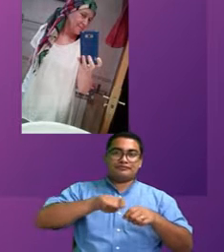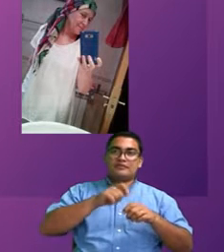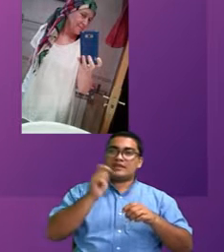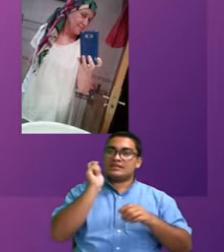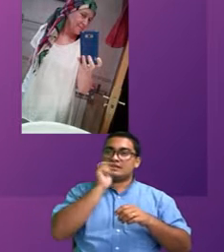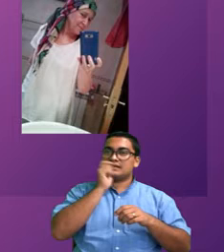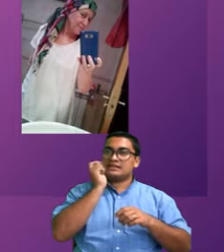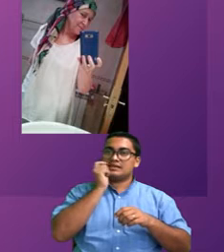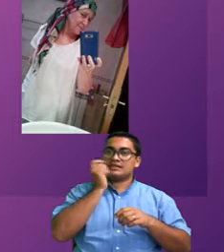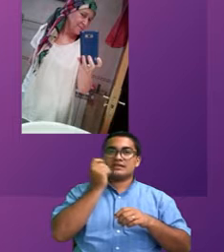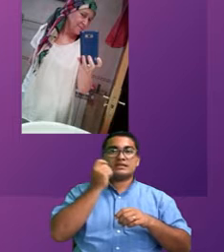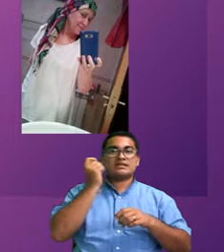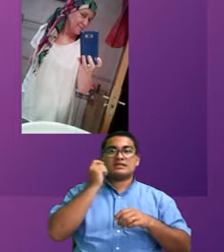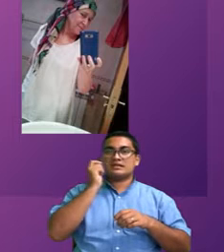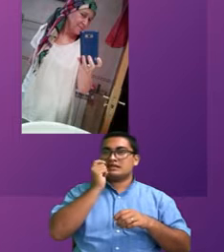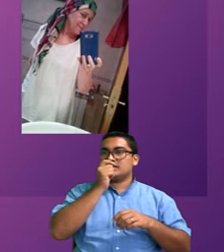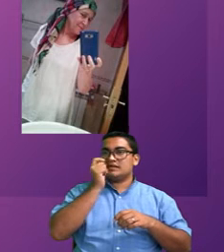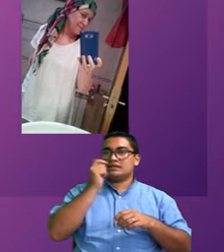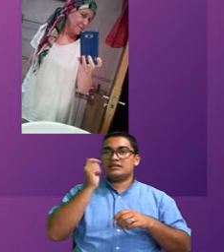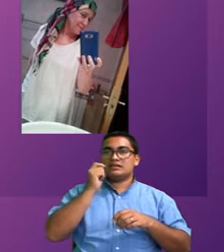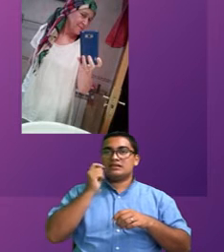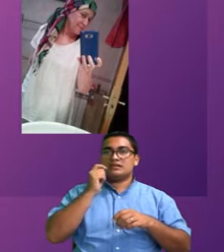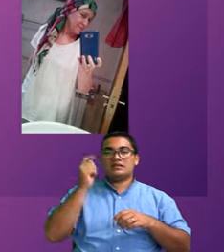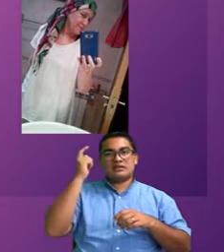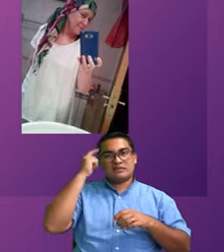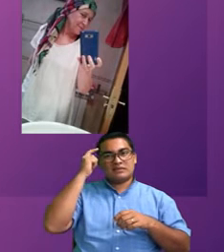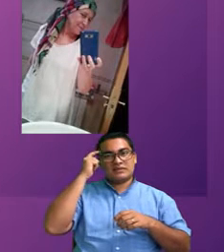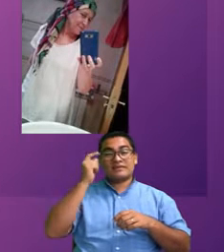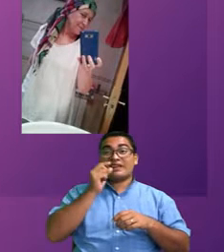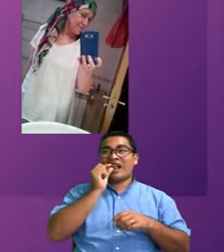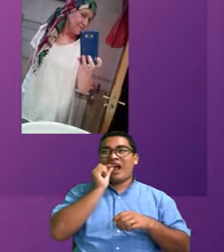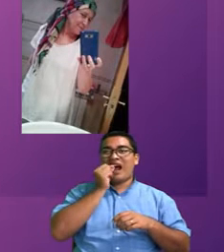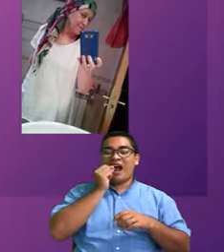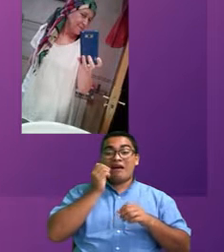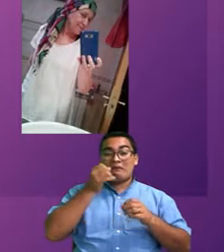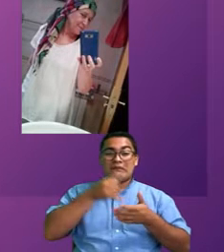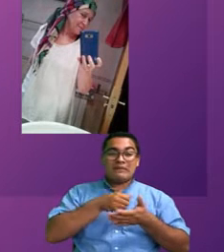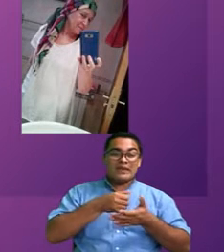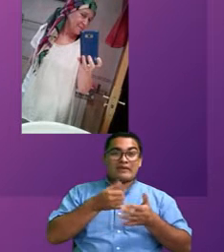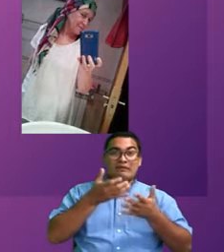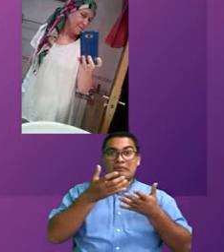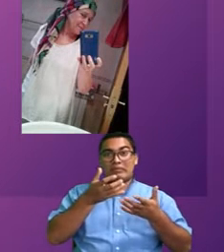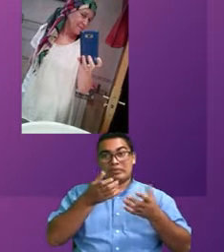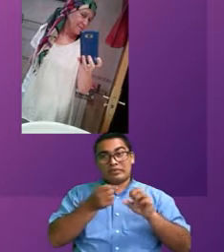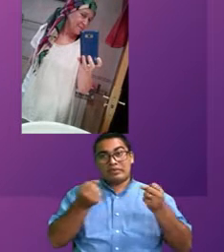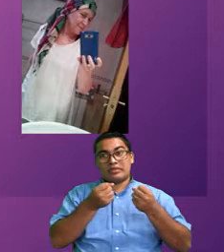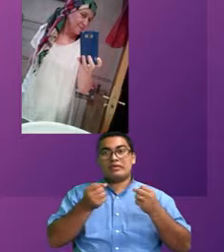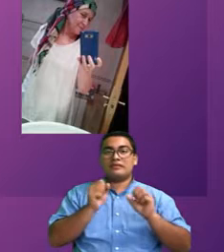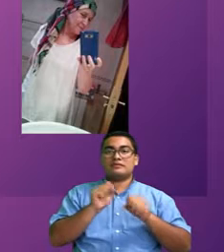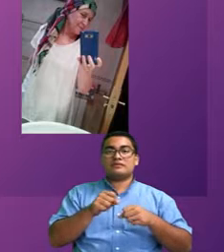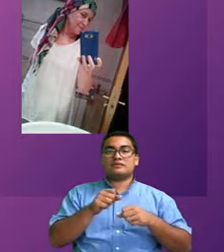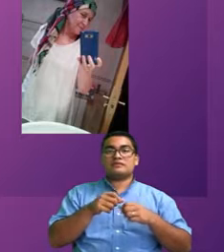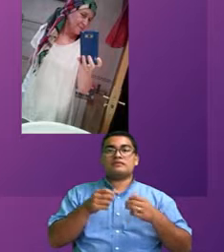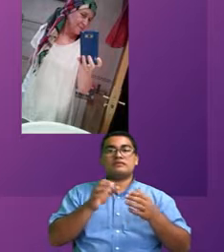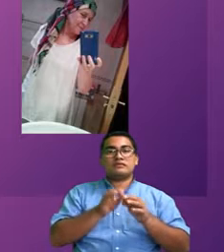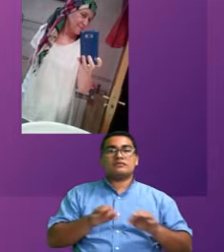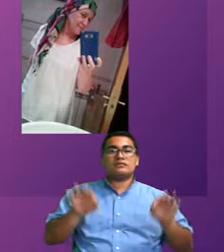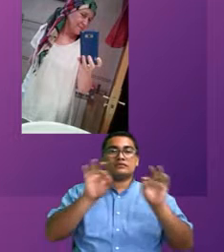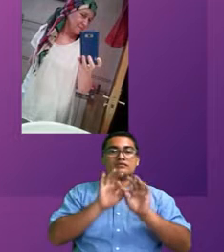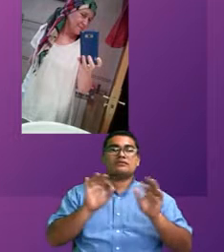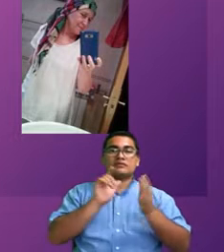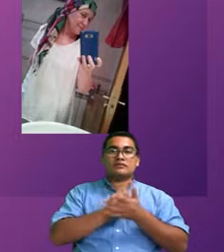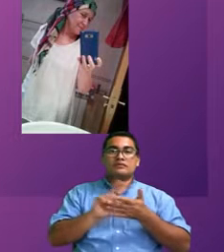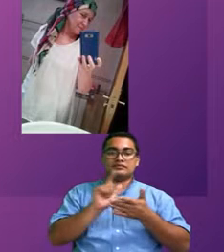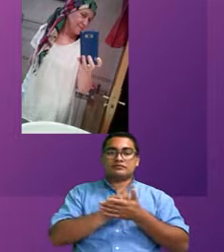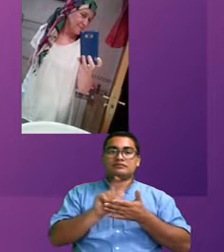lavan la boca a su paciente por miedo a que se le rompa la encía porque está más sensible por la quimioterapia. Y no, la higiene es muy importante,